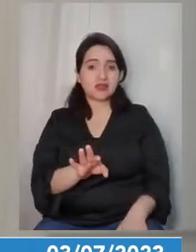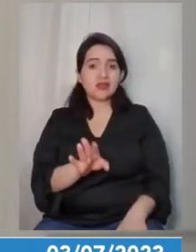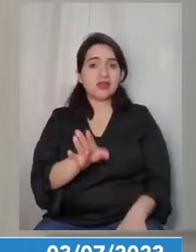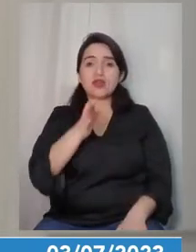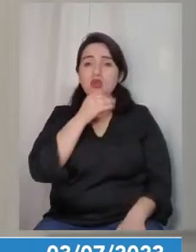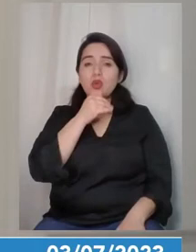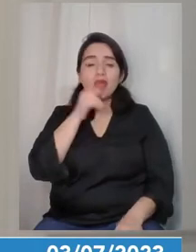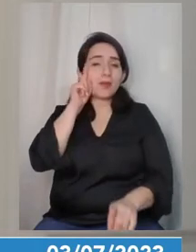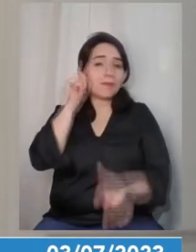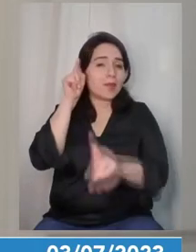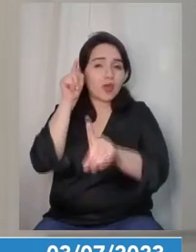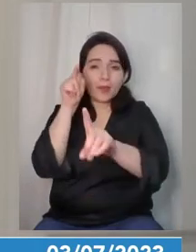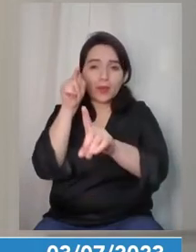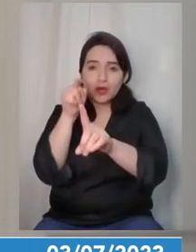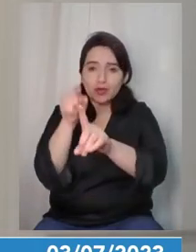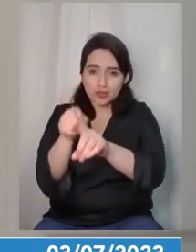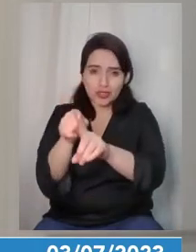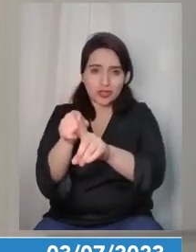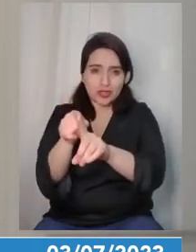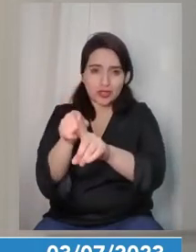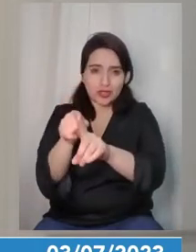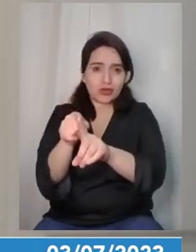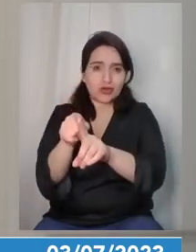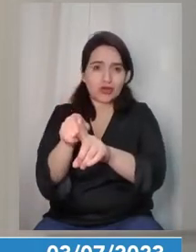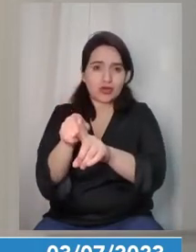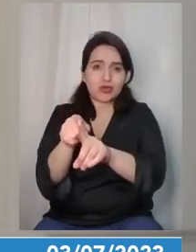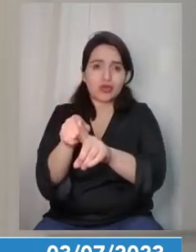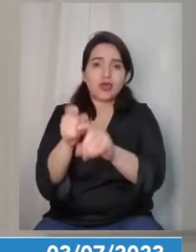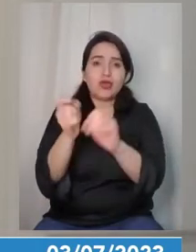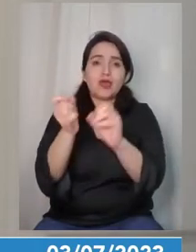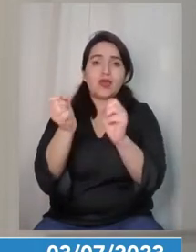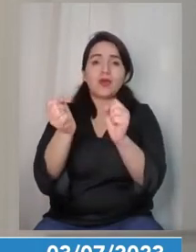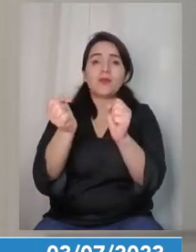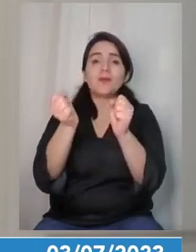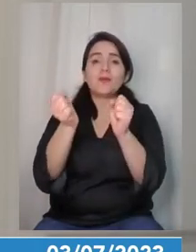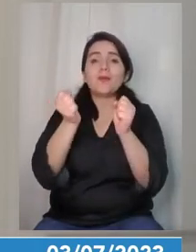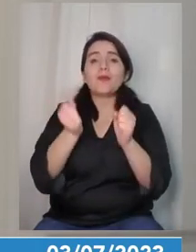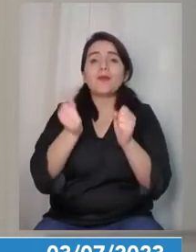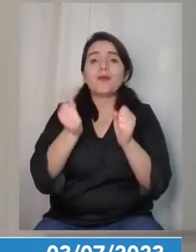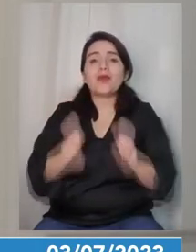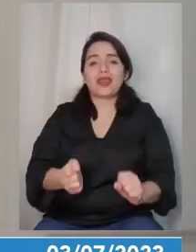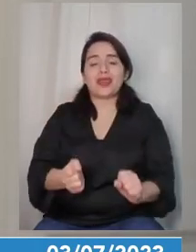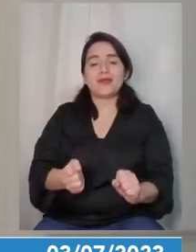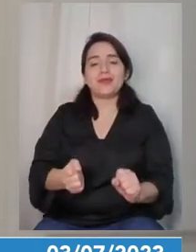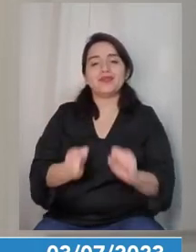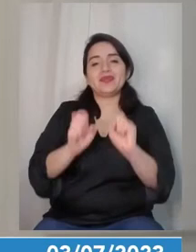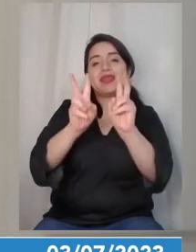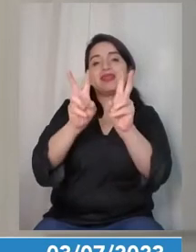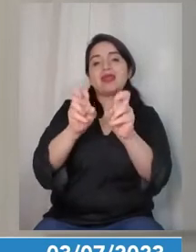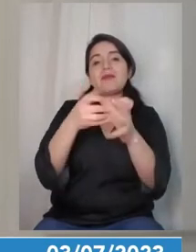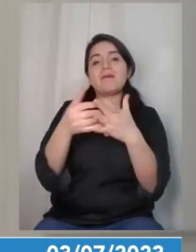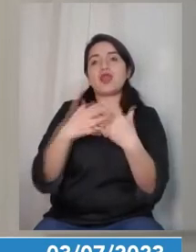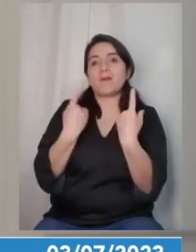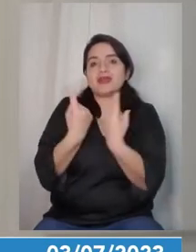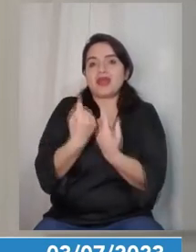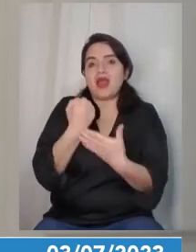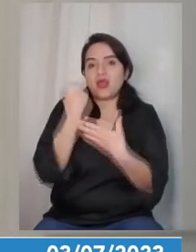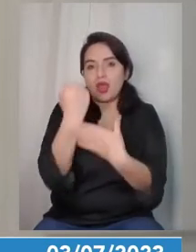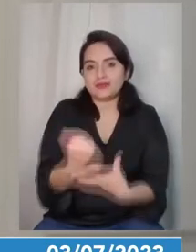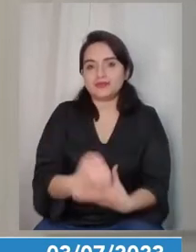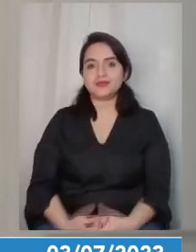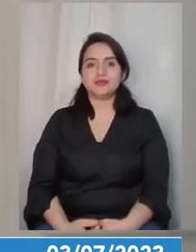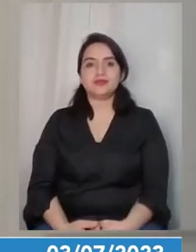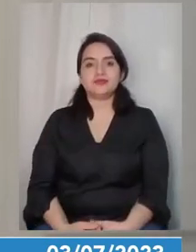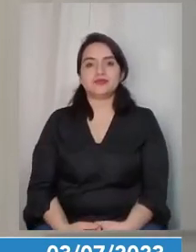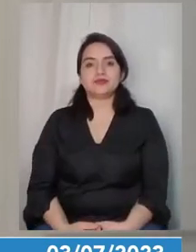que pueda irradiar en el tema medioambiental. O sea, me cuesta encontrar un ejemplo, ¿no es cierto?, donde yo